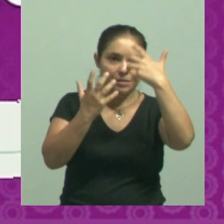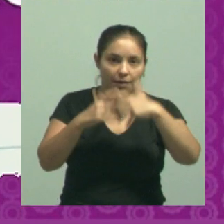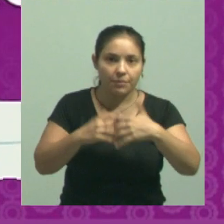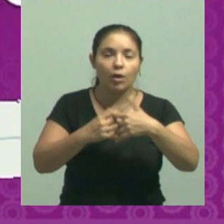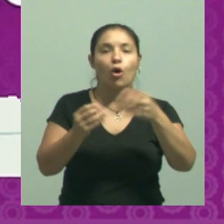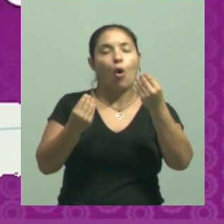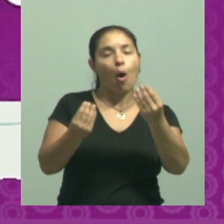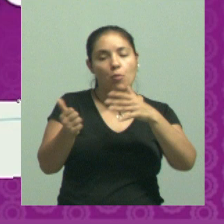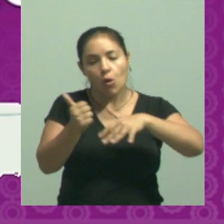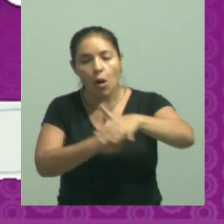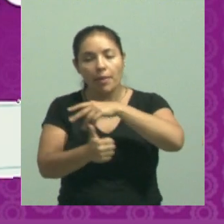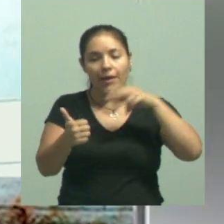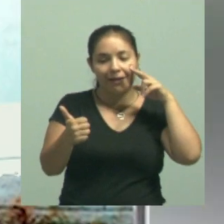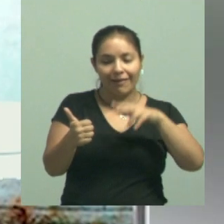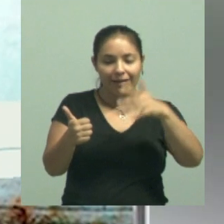realidad.